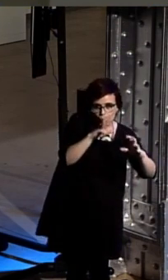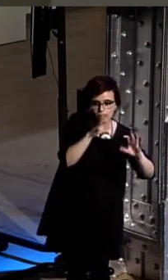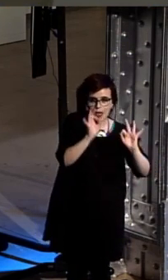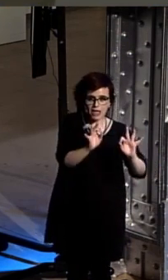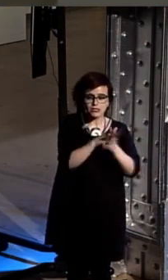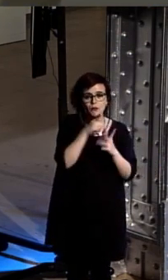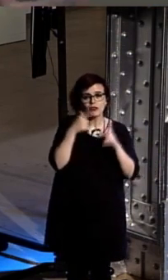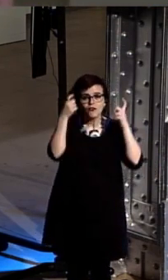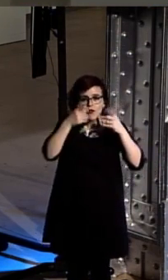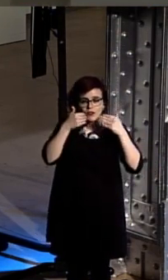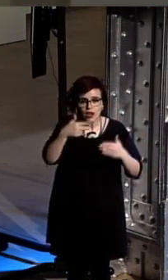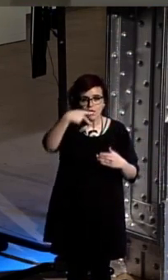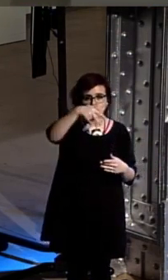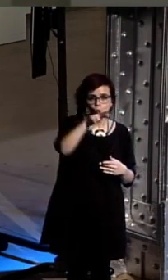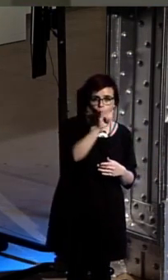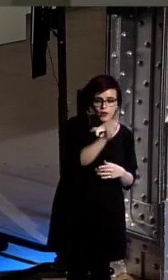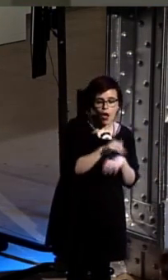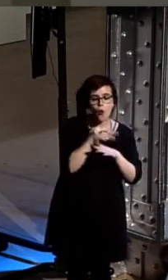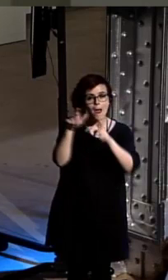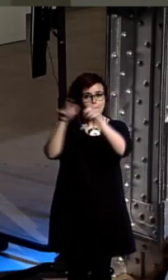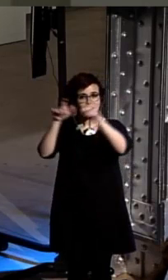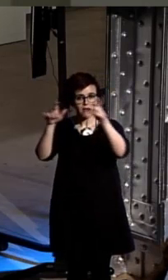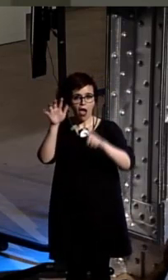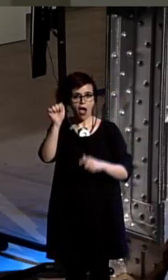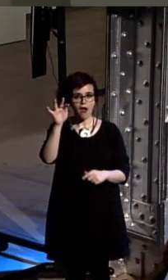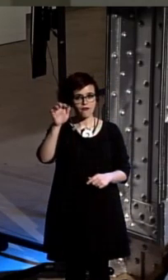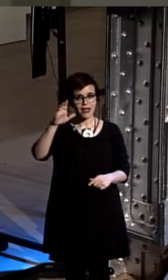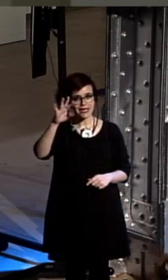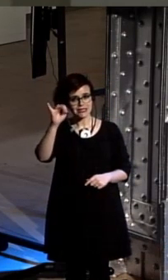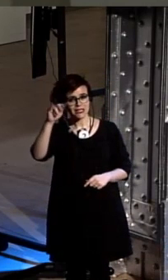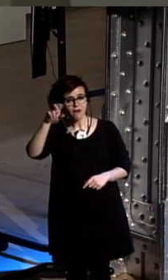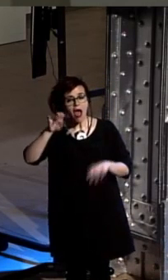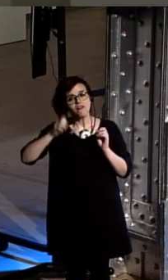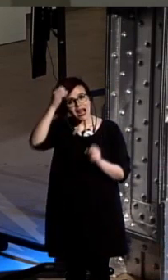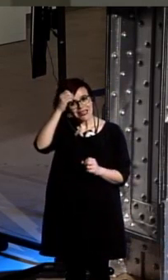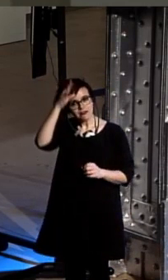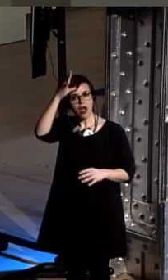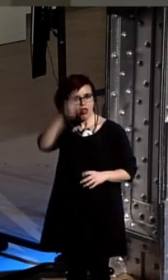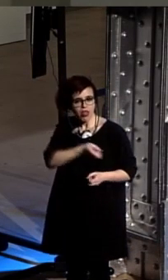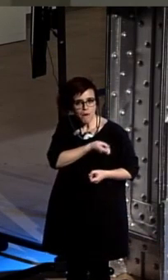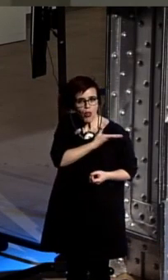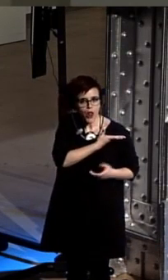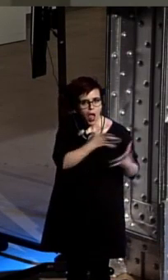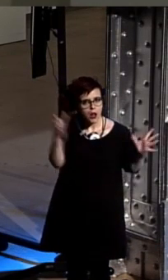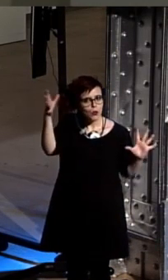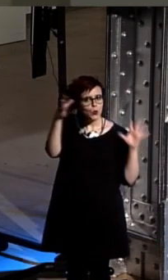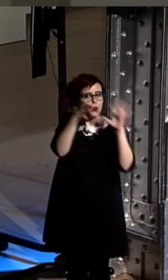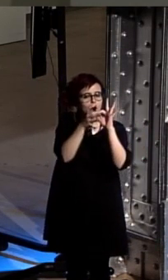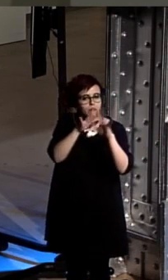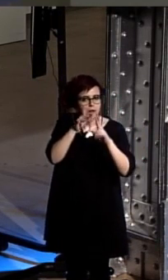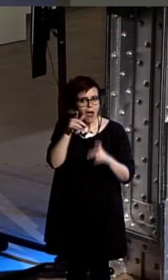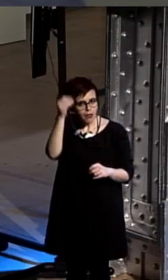Nuria y con esfuerzos como los que lleva a cabo Afectiva, la inteligencia emocional es algo que se está aceptando como parte intrínseca